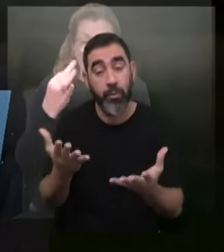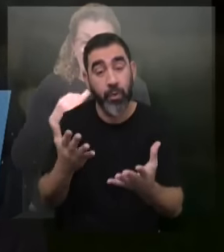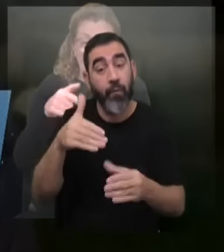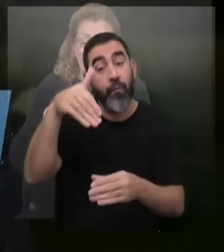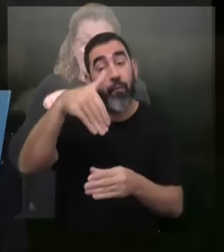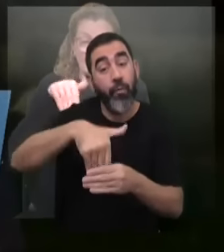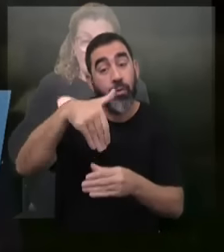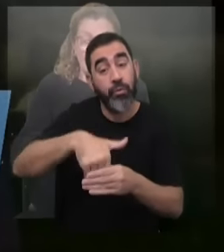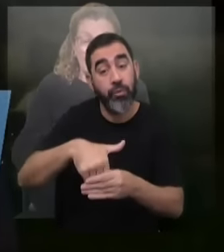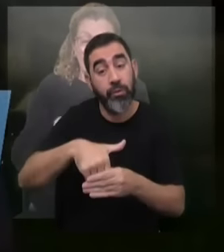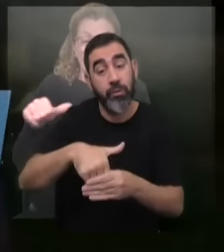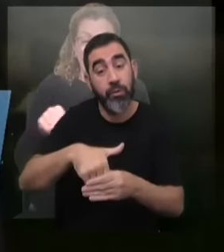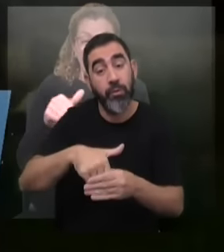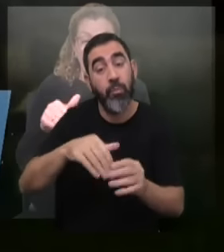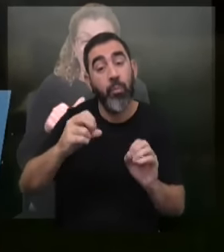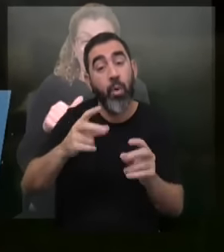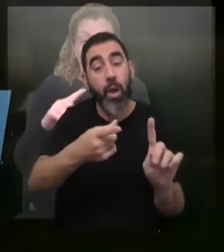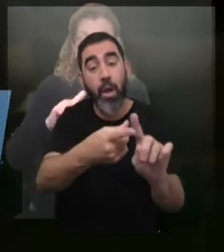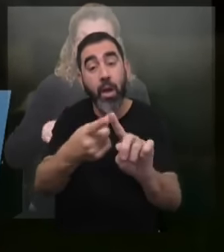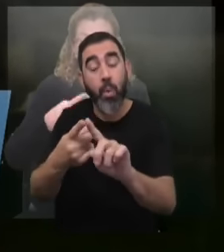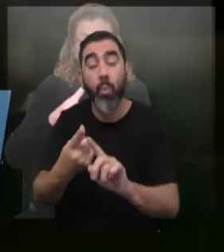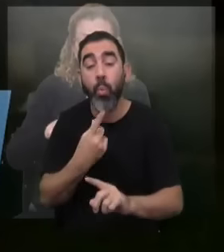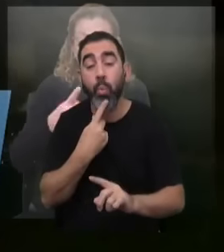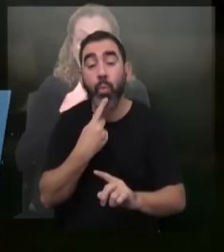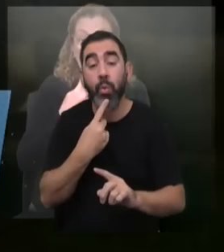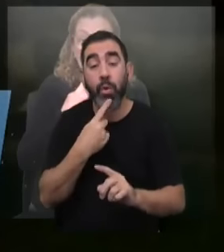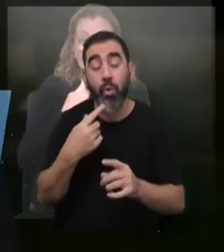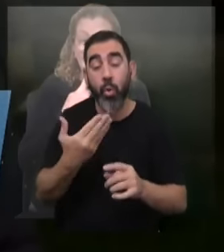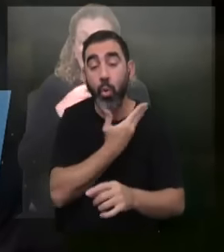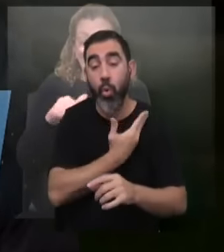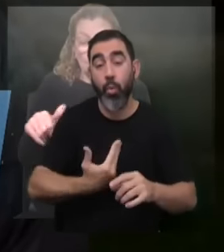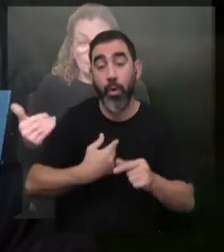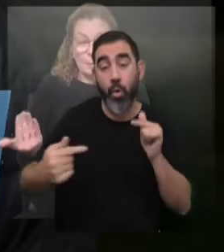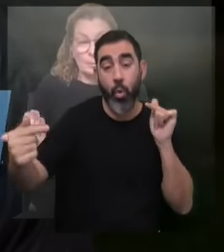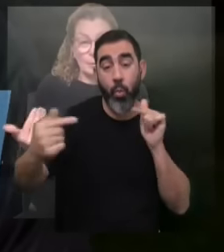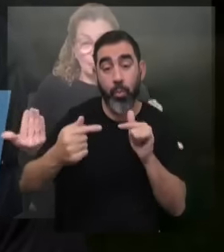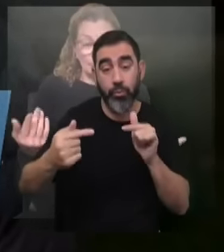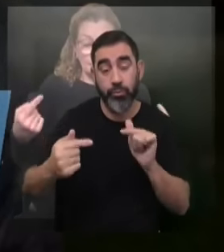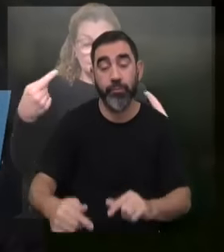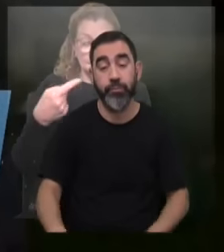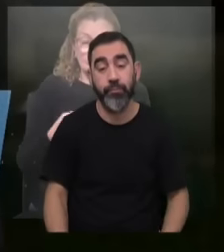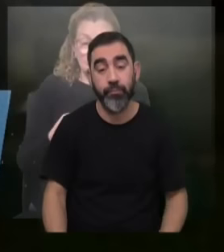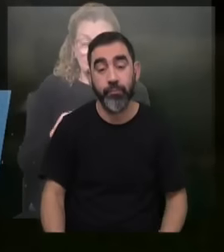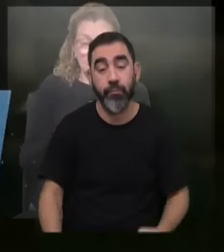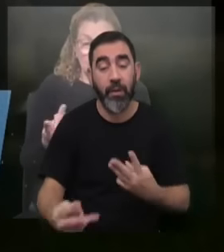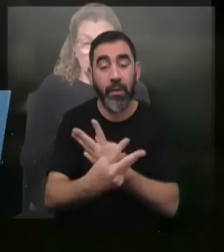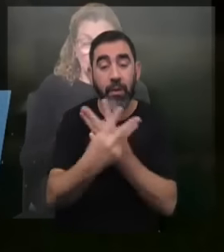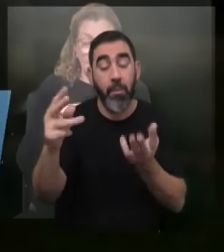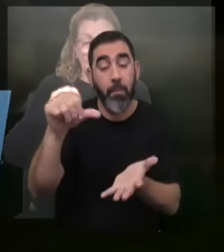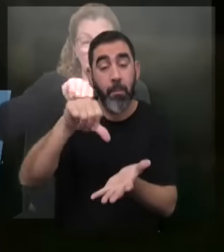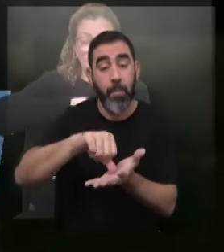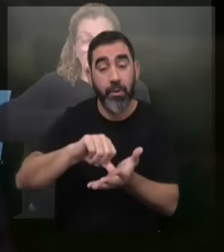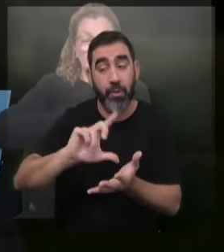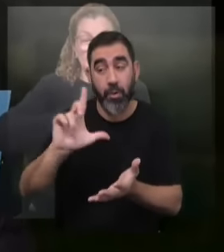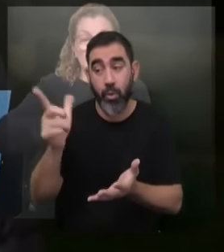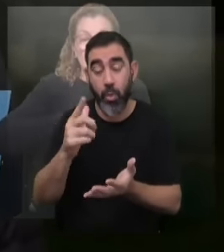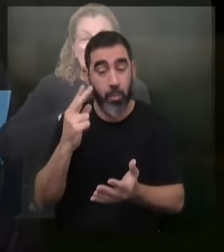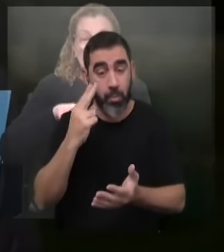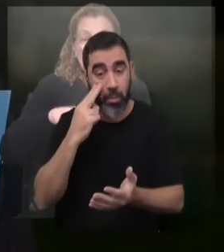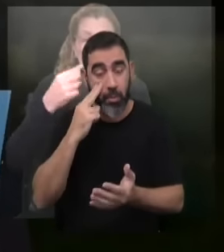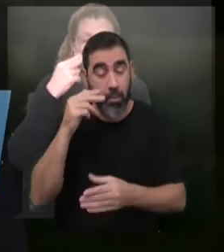elecciones se realizan en el marco de un acuerdo político que existió entre el oficialismo y la oposición Generalmente los países que no tienen este tipo de